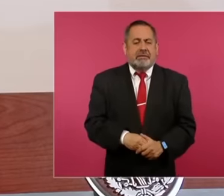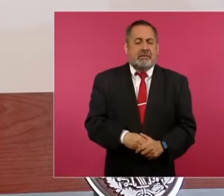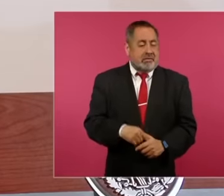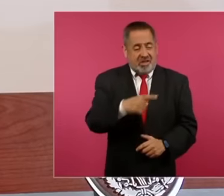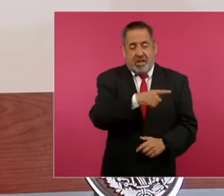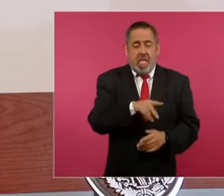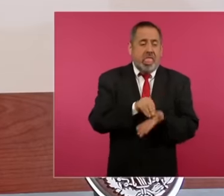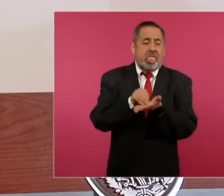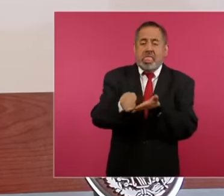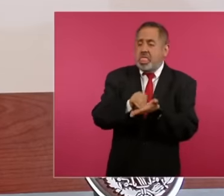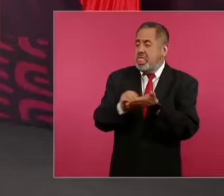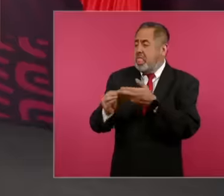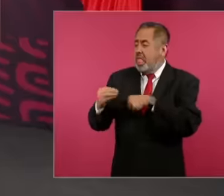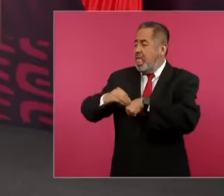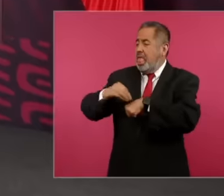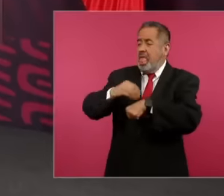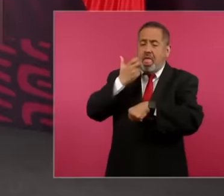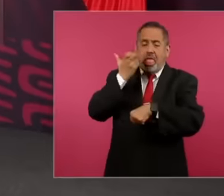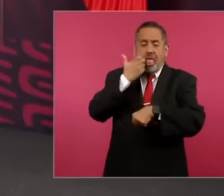calumniadores